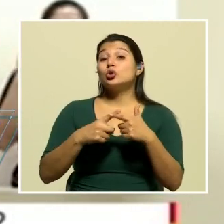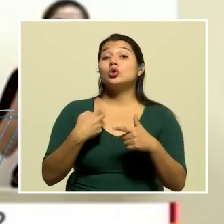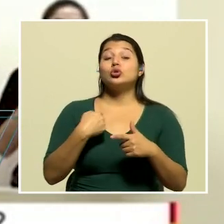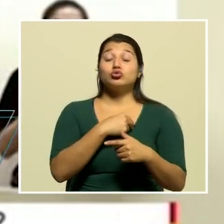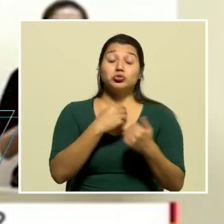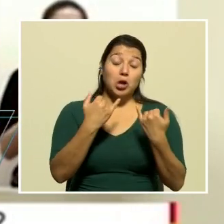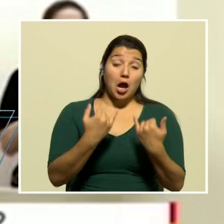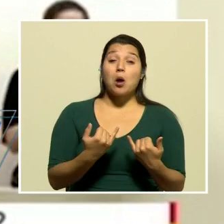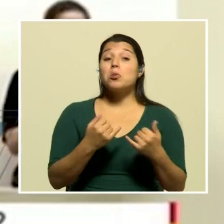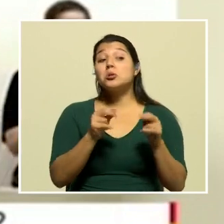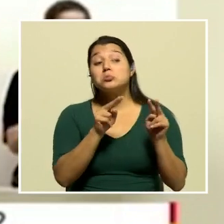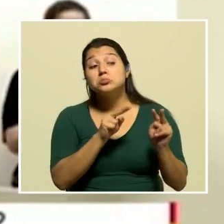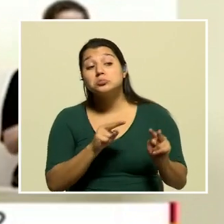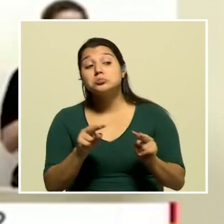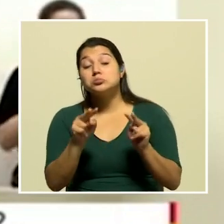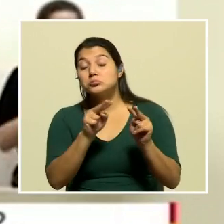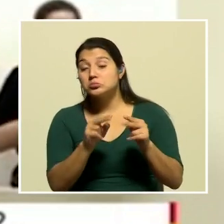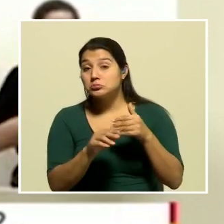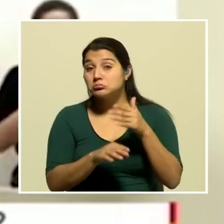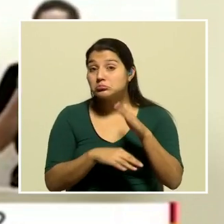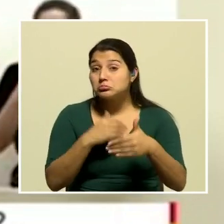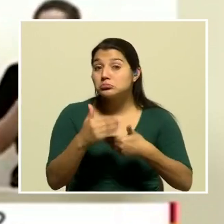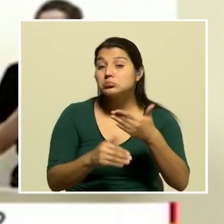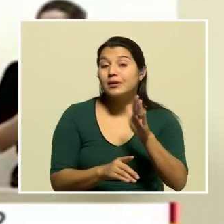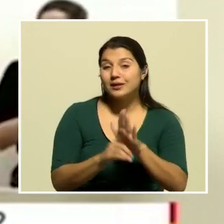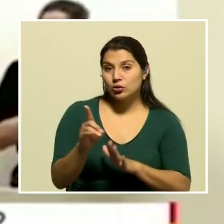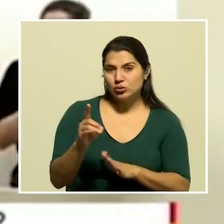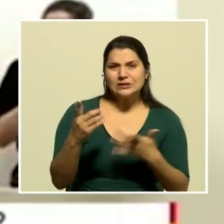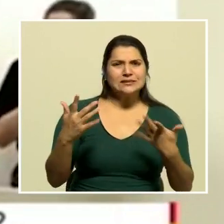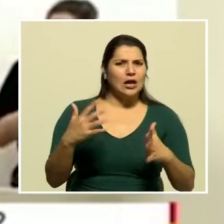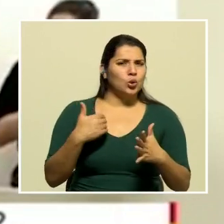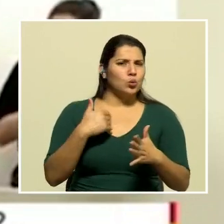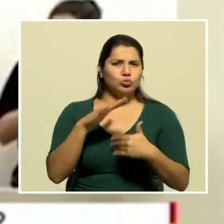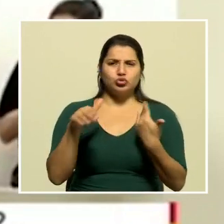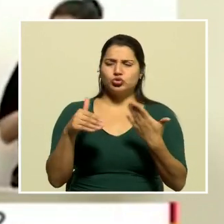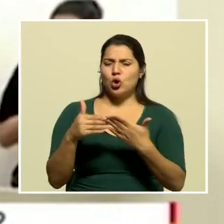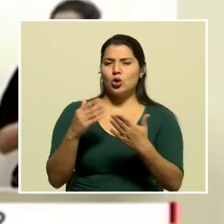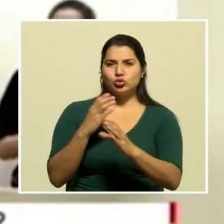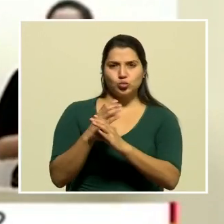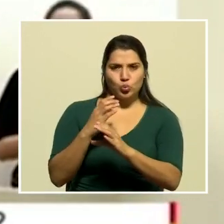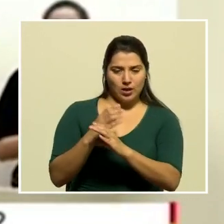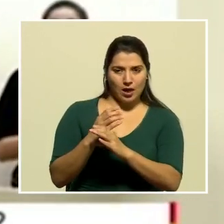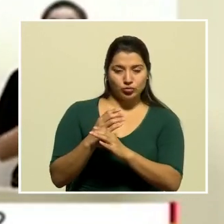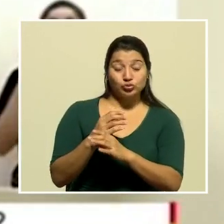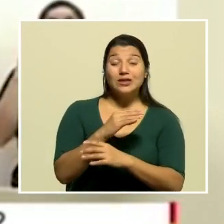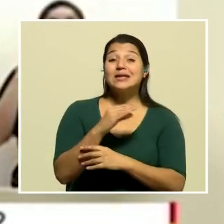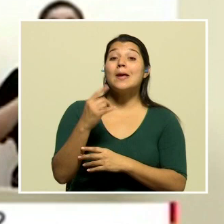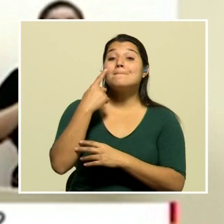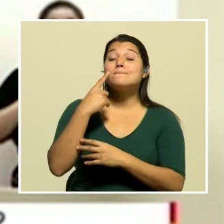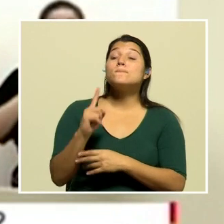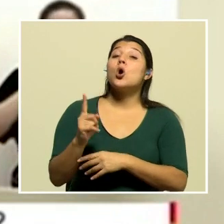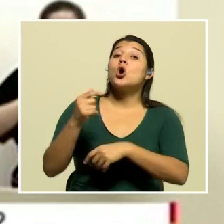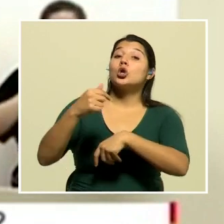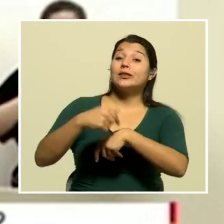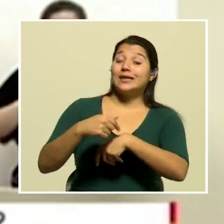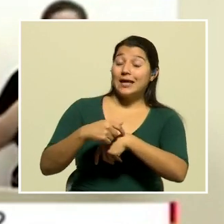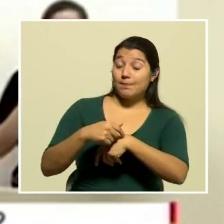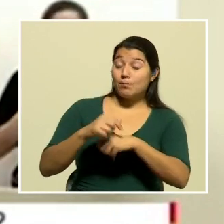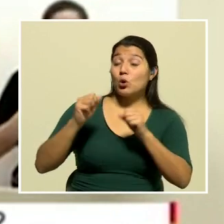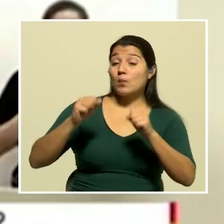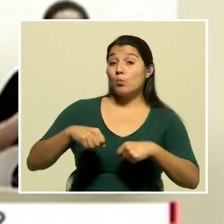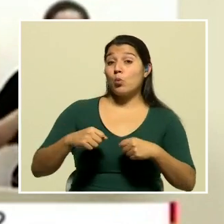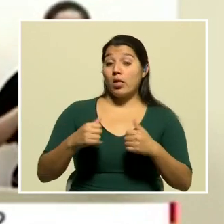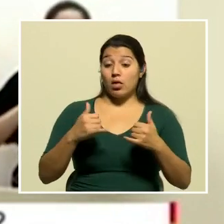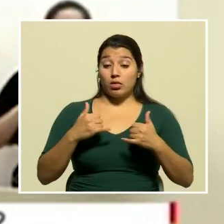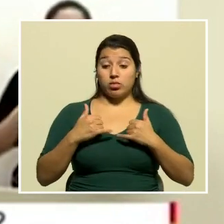dándole seguimiento a la evolución. Se han tomado todas las medidas como ya lo hemos indicado y debido al periodo de incubación que puede